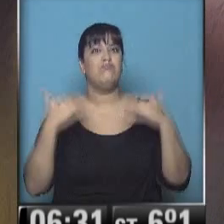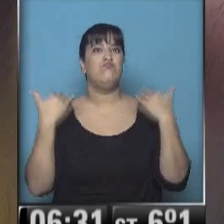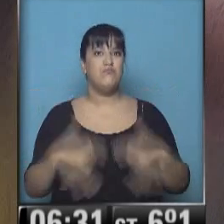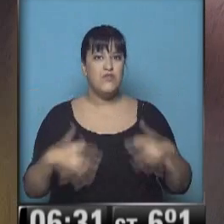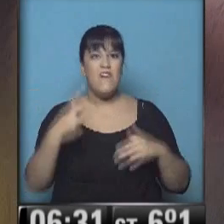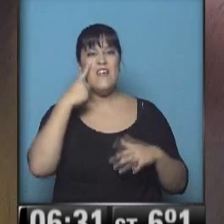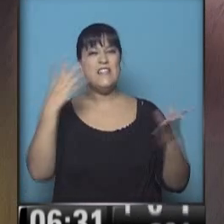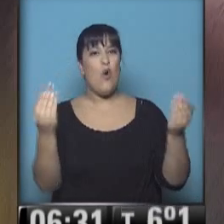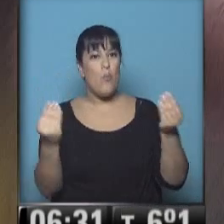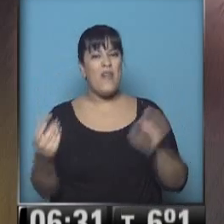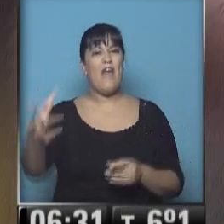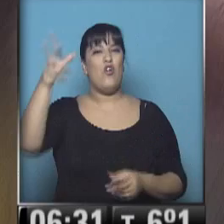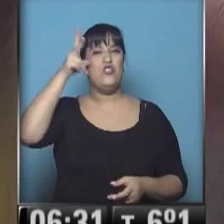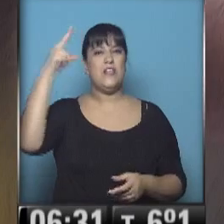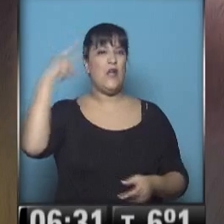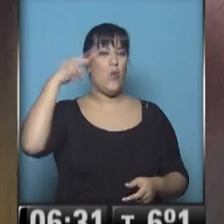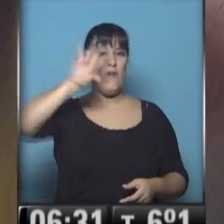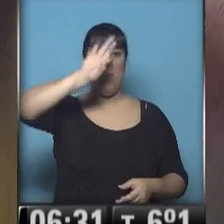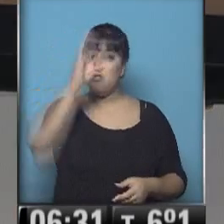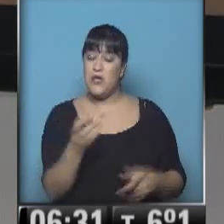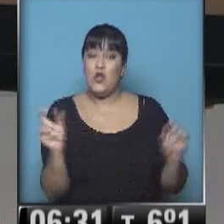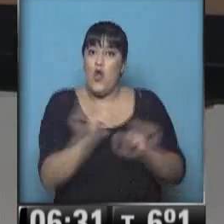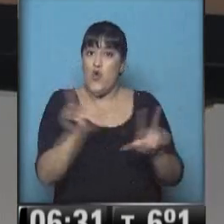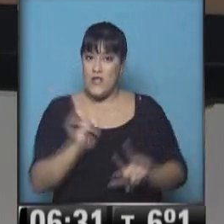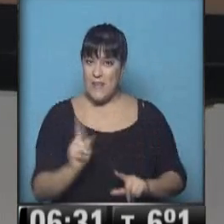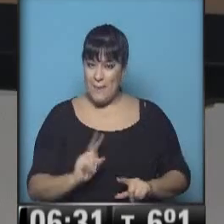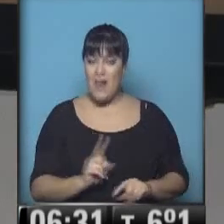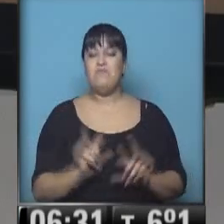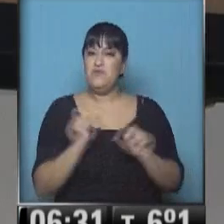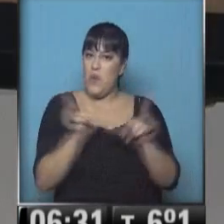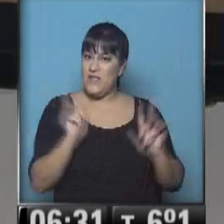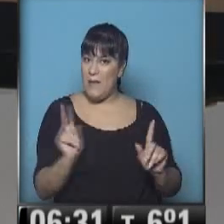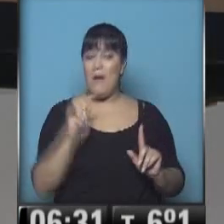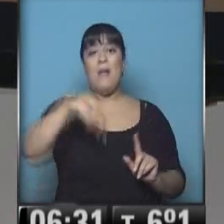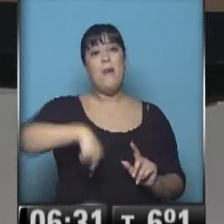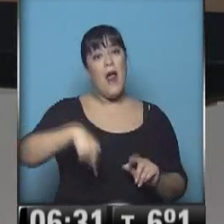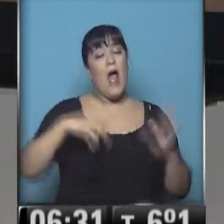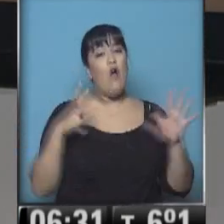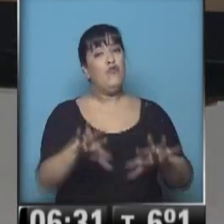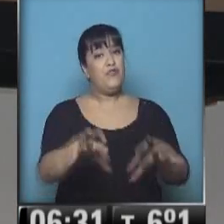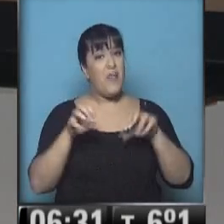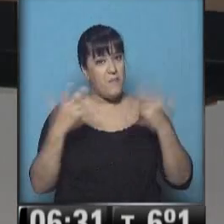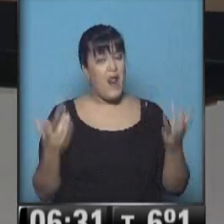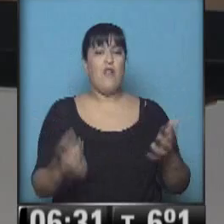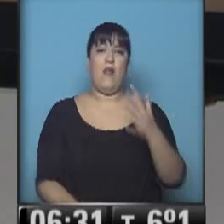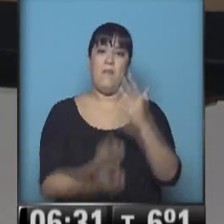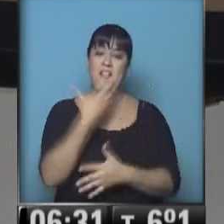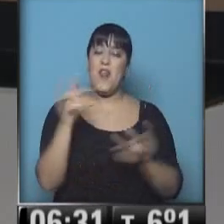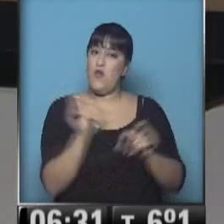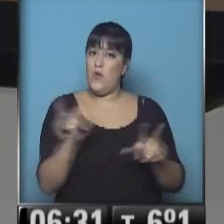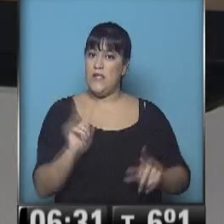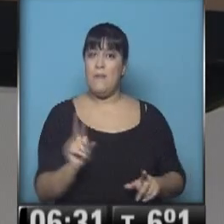humedad, 89%. No está mal, ¿eh? No está mal para ser tempranito a la mañana y